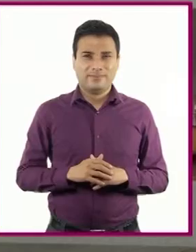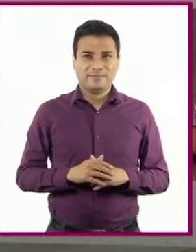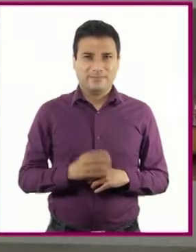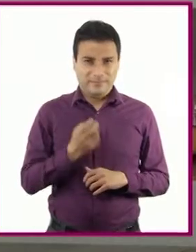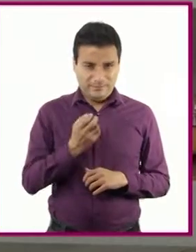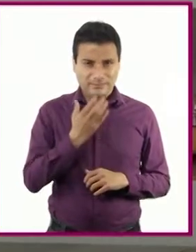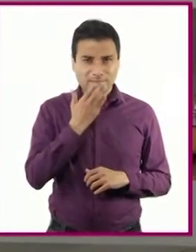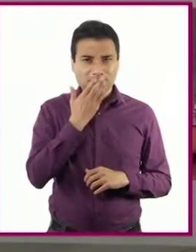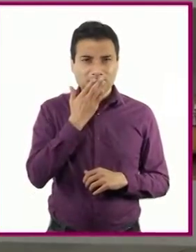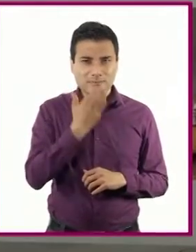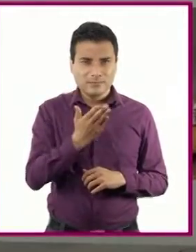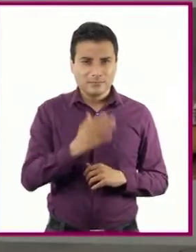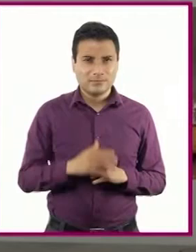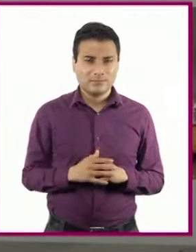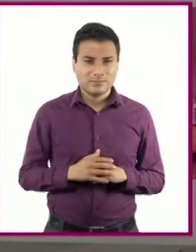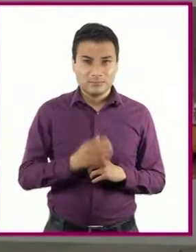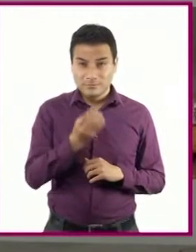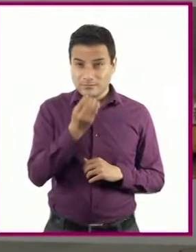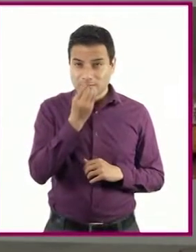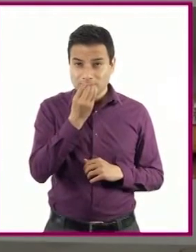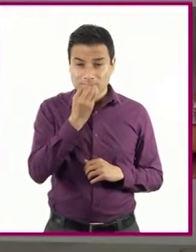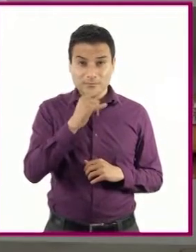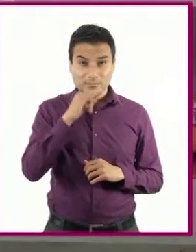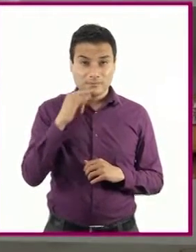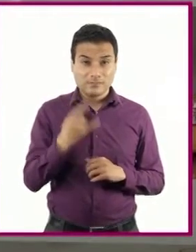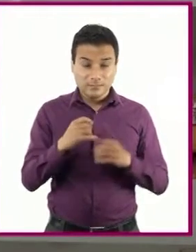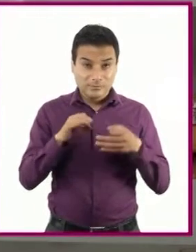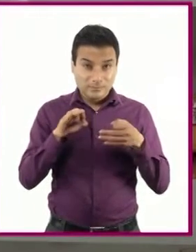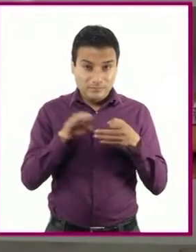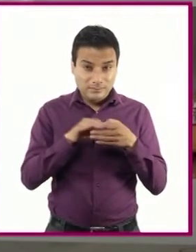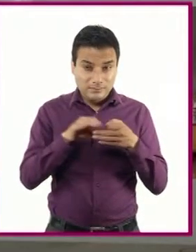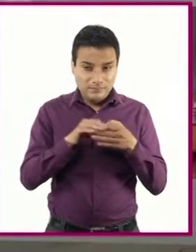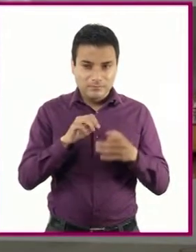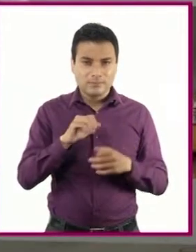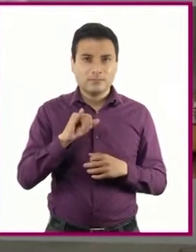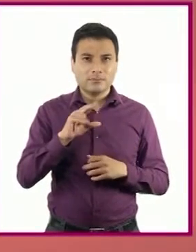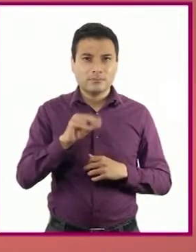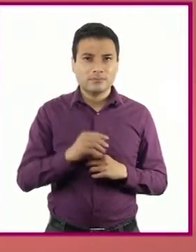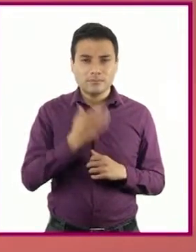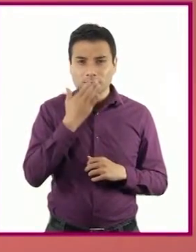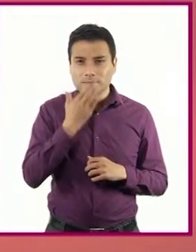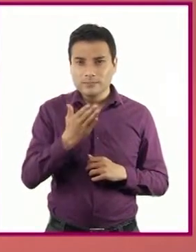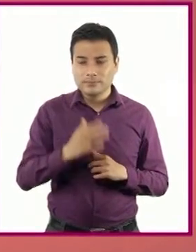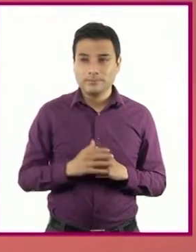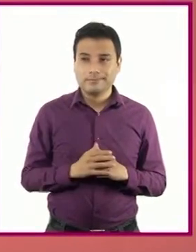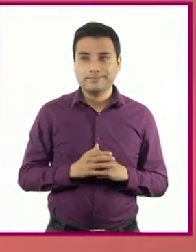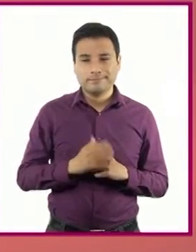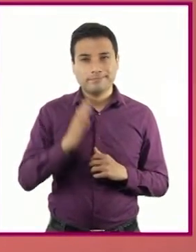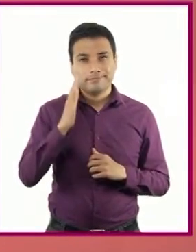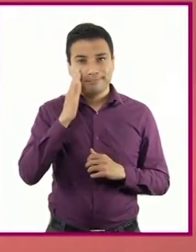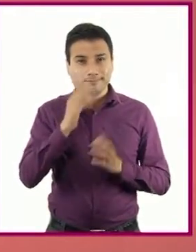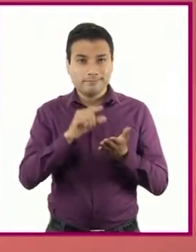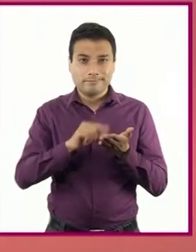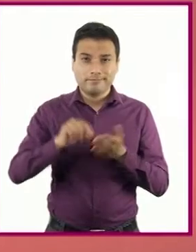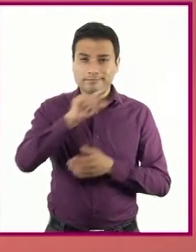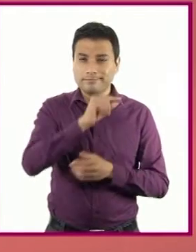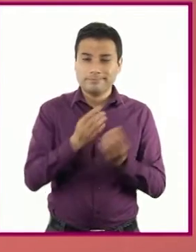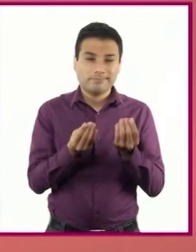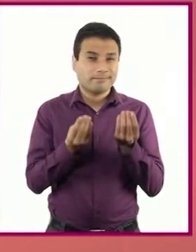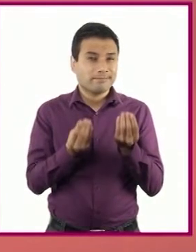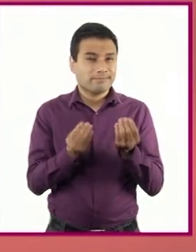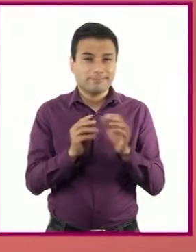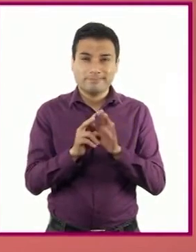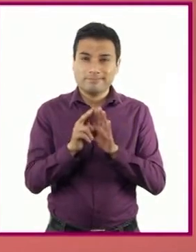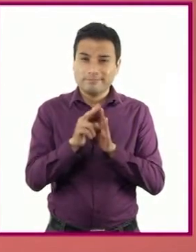bueno consumirlos constantemente? Así es, maestra, las redes sociales en distintas plataformas estamos siendo bombardeados de